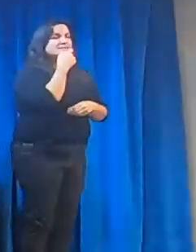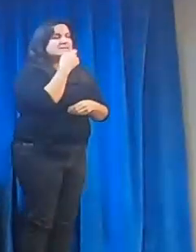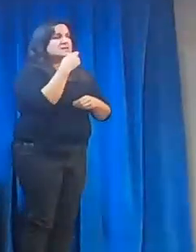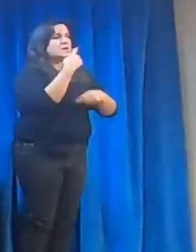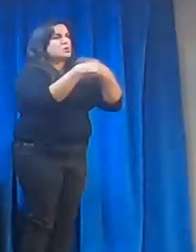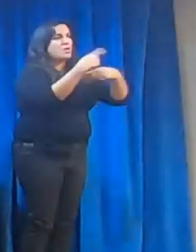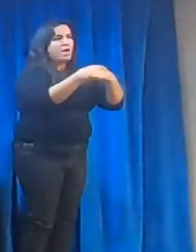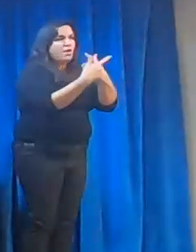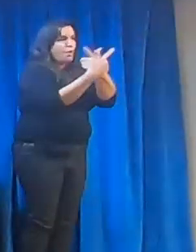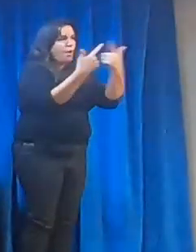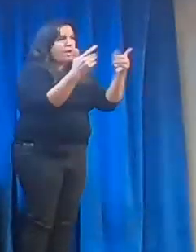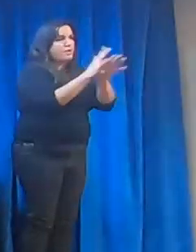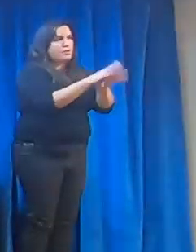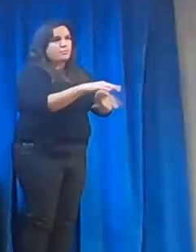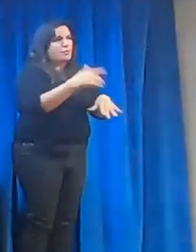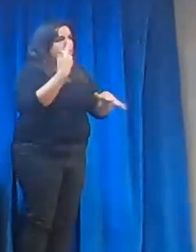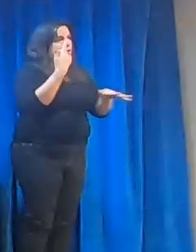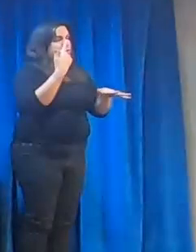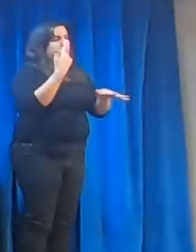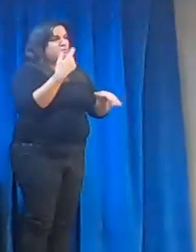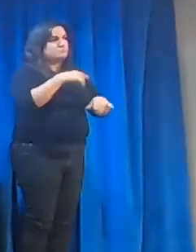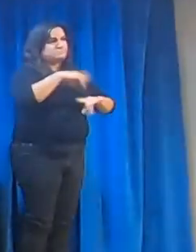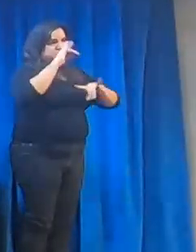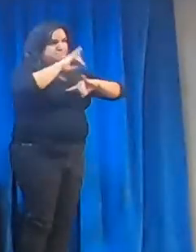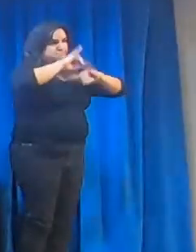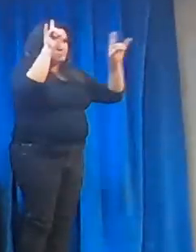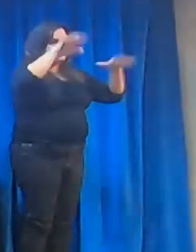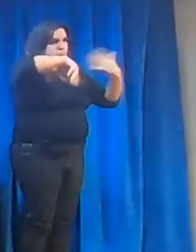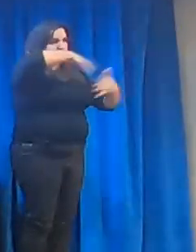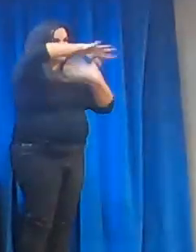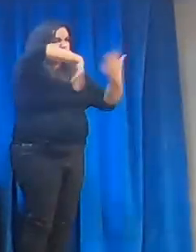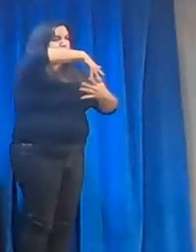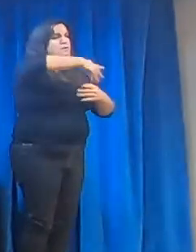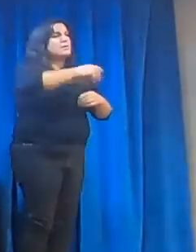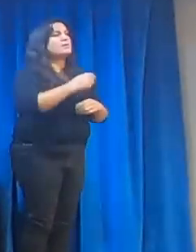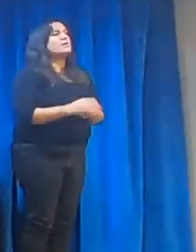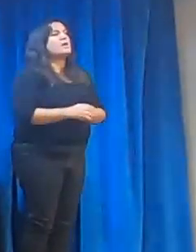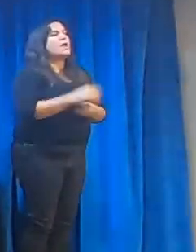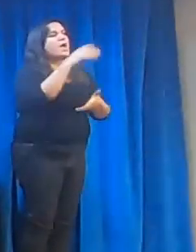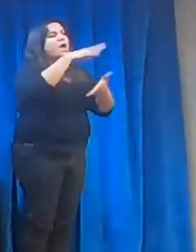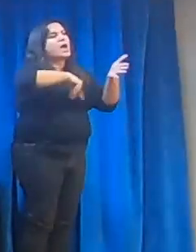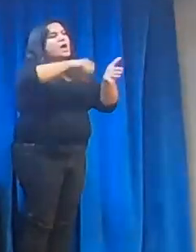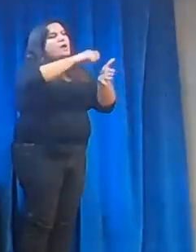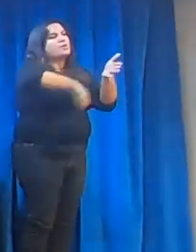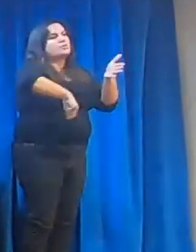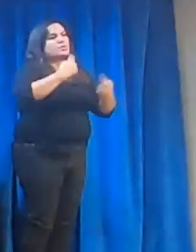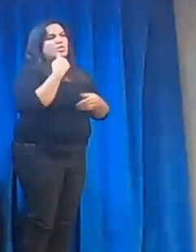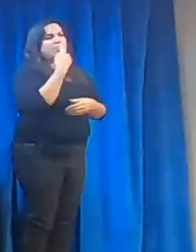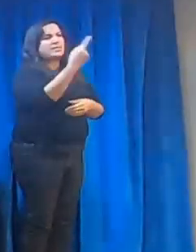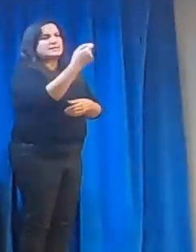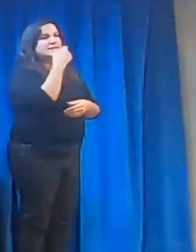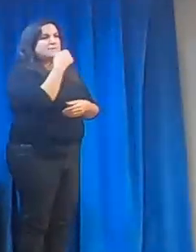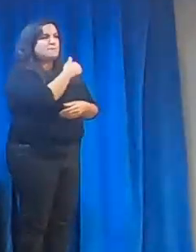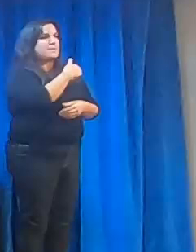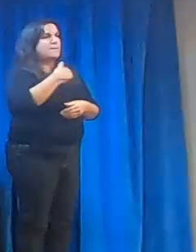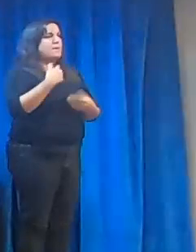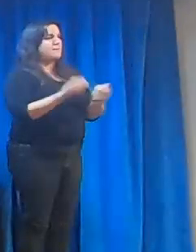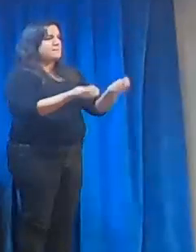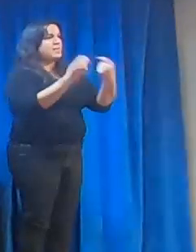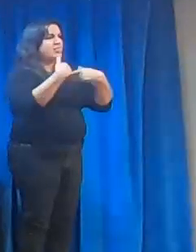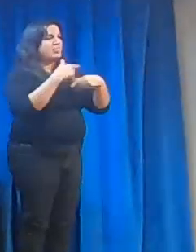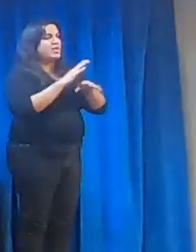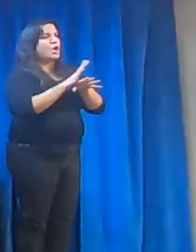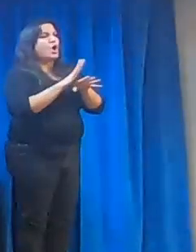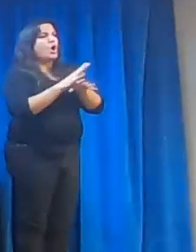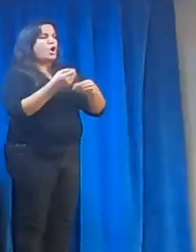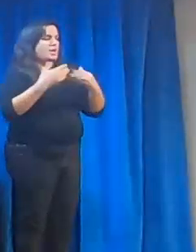es la locura, ¿no? Roland Barthes tenía una frase que decía: lo que mamá me dio, la regularidad en